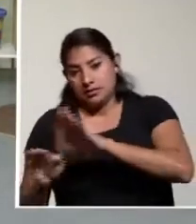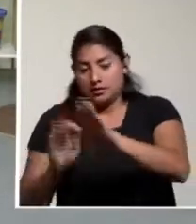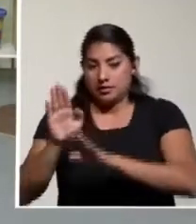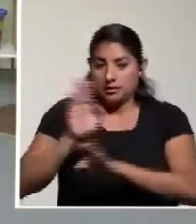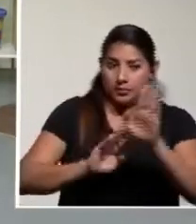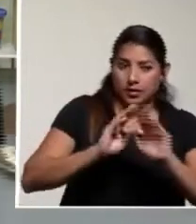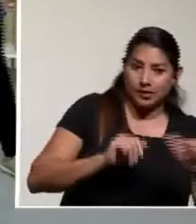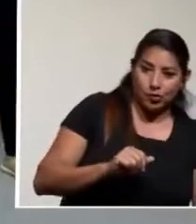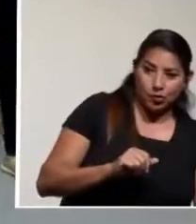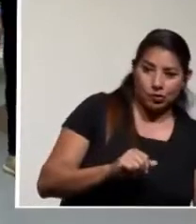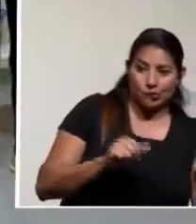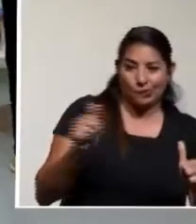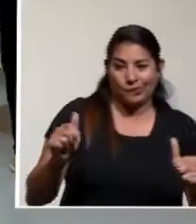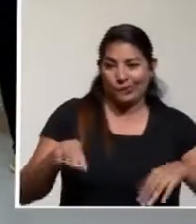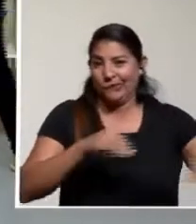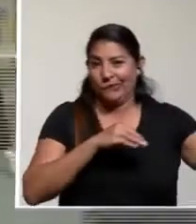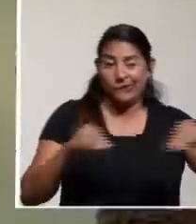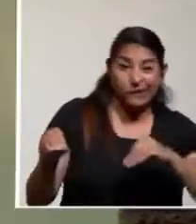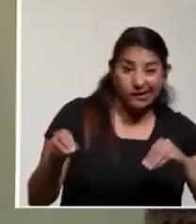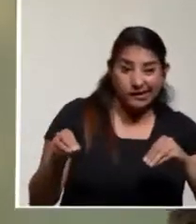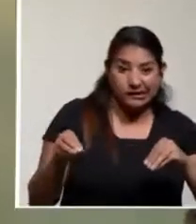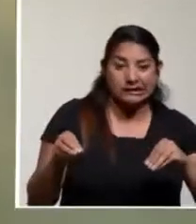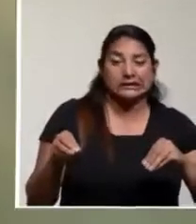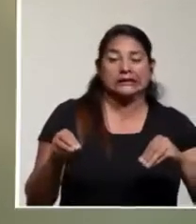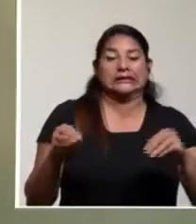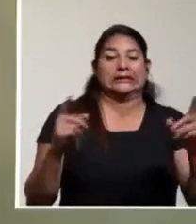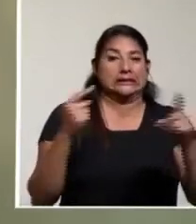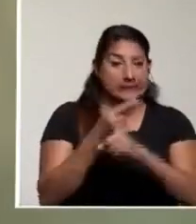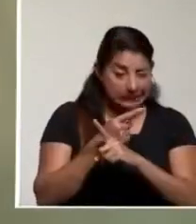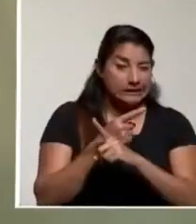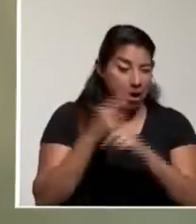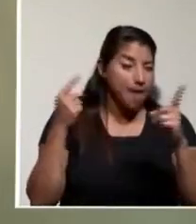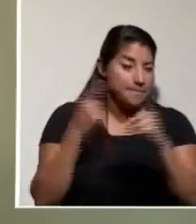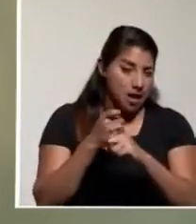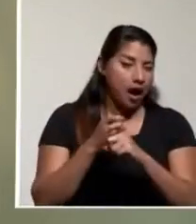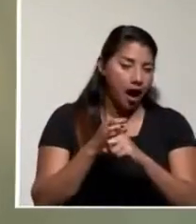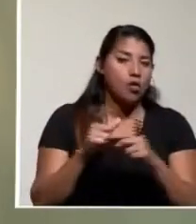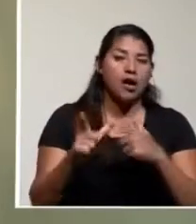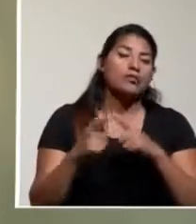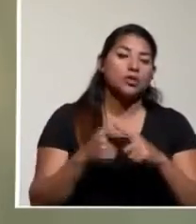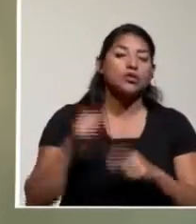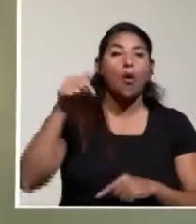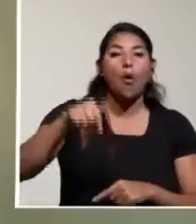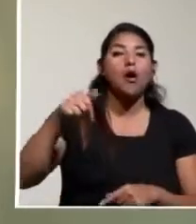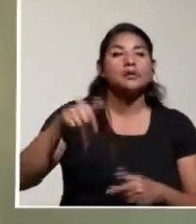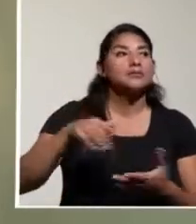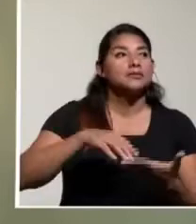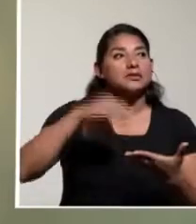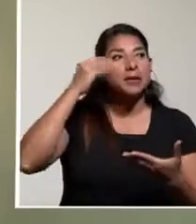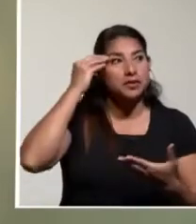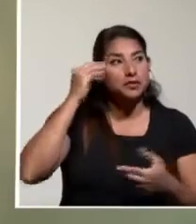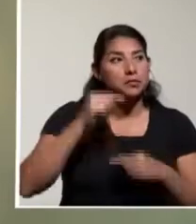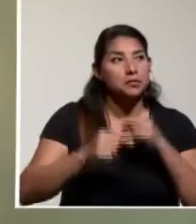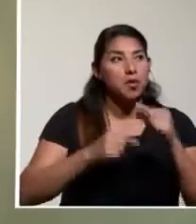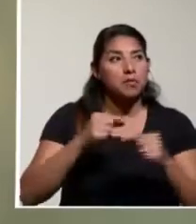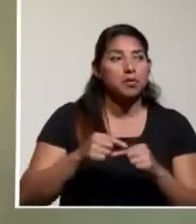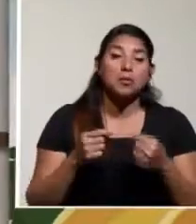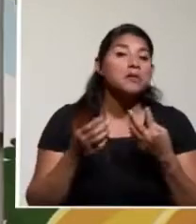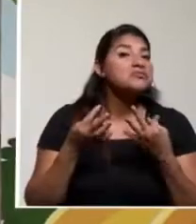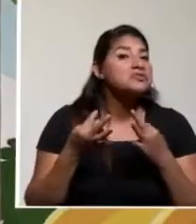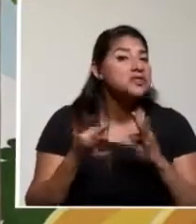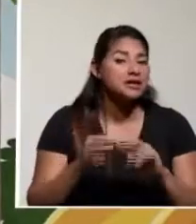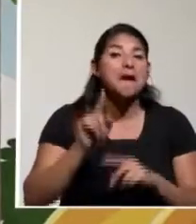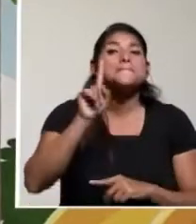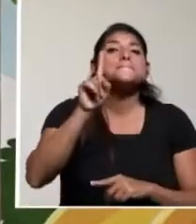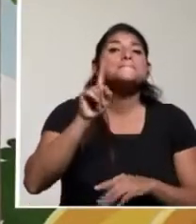caminar para el otro y mover es todavía un poquito complicado. Así que hoy vamos a dar... Pero lo podemos intentar siempre. Sí, hoy vamos a